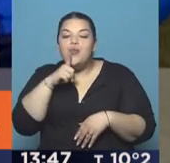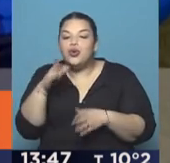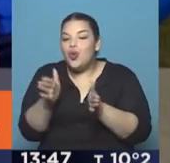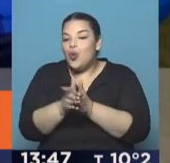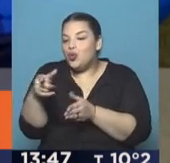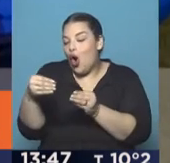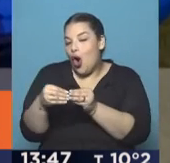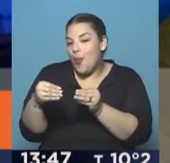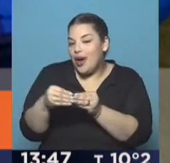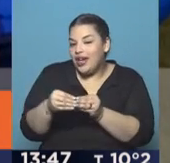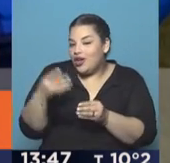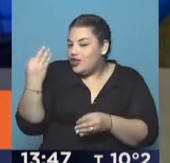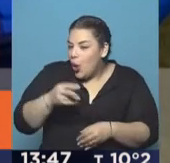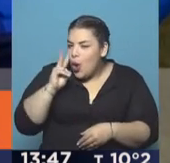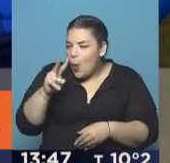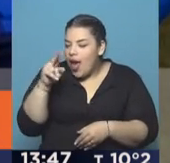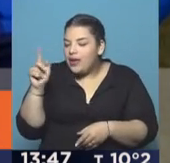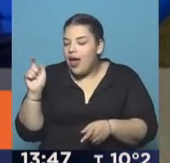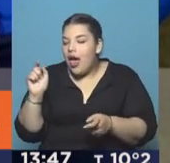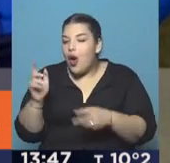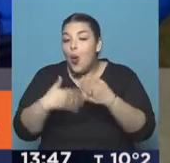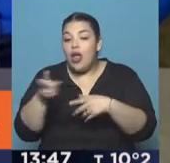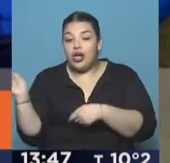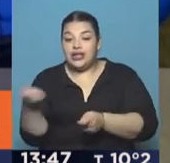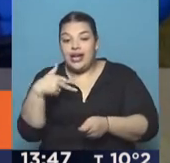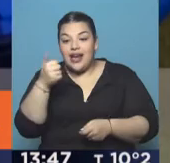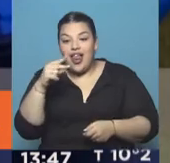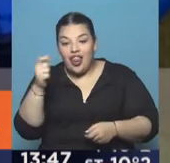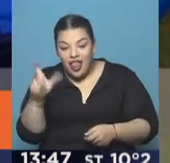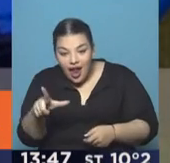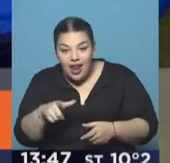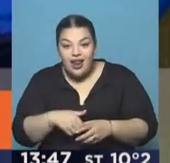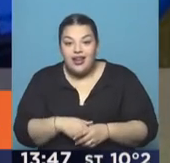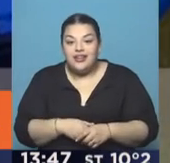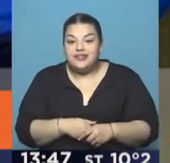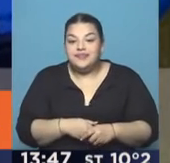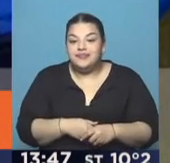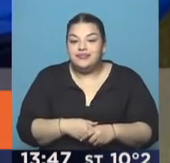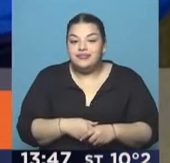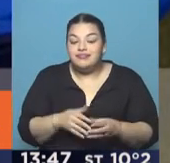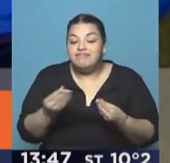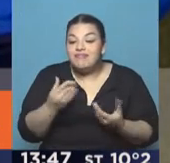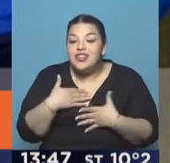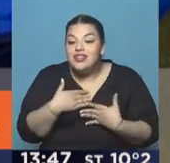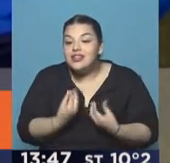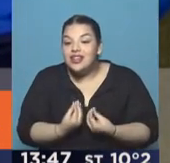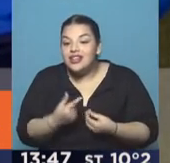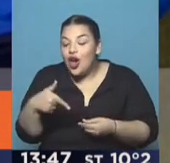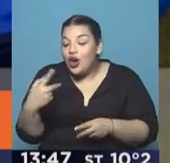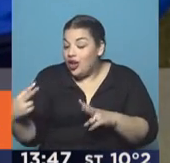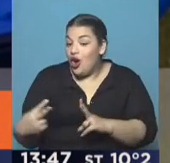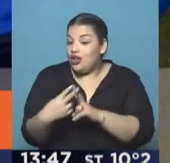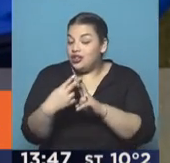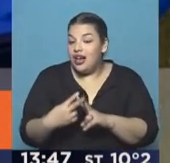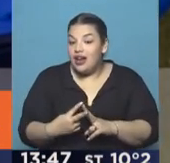seguro que ves a Nadal por ahí, algún partidito, ahí en la televisión que está allá arriba. ¿Qué se siente cruzarlo hoy, como bien